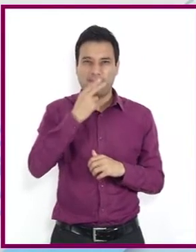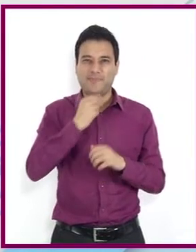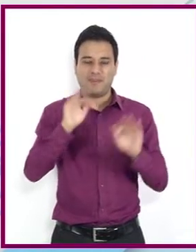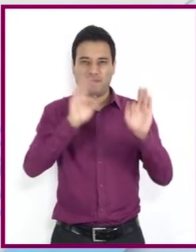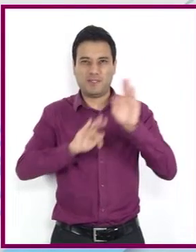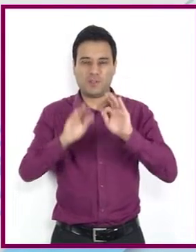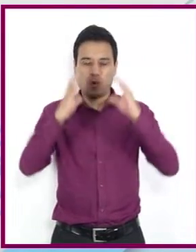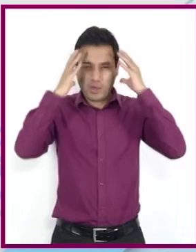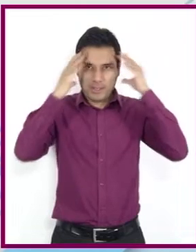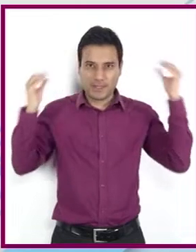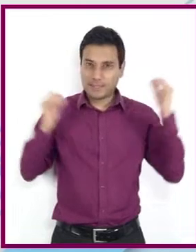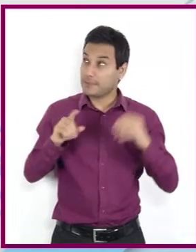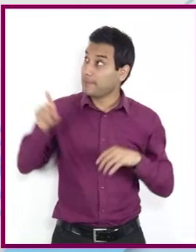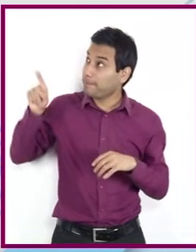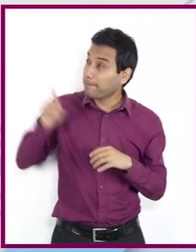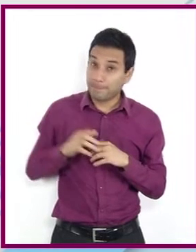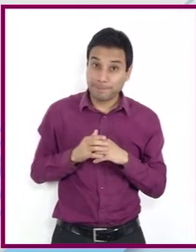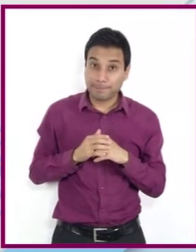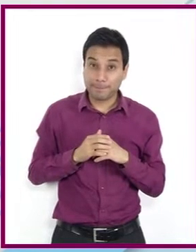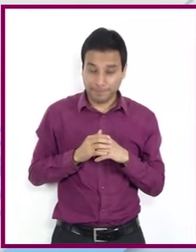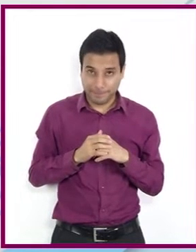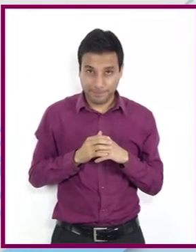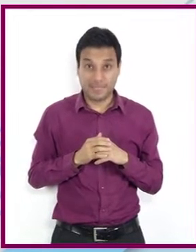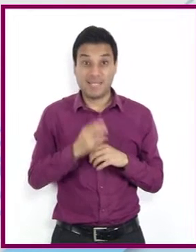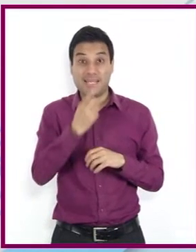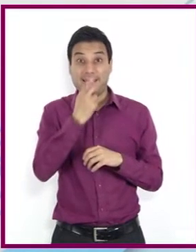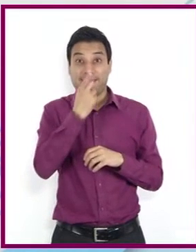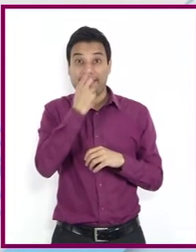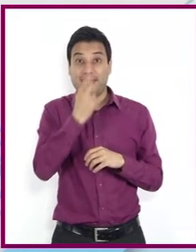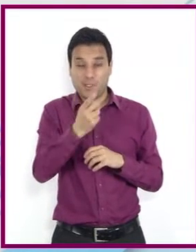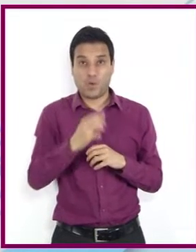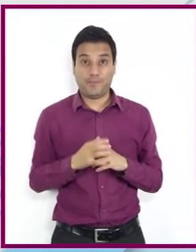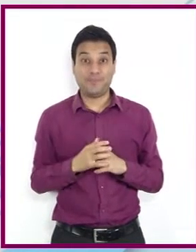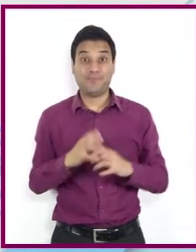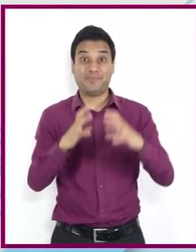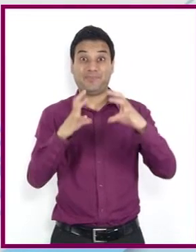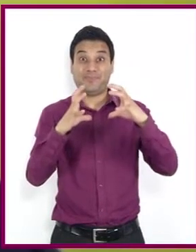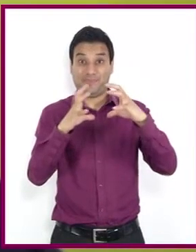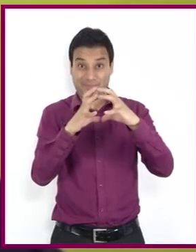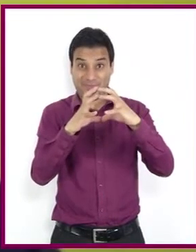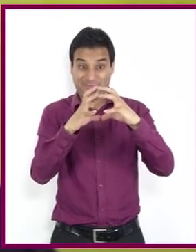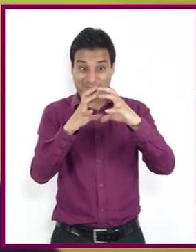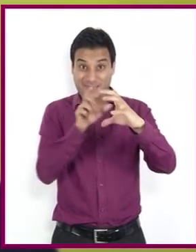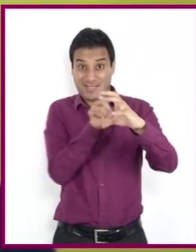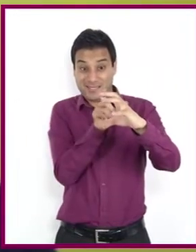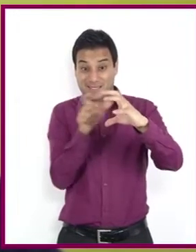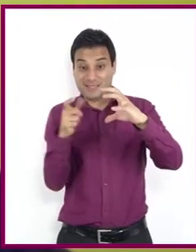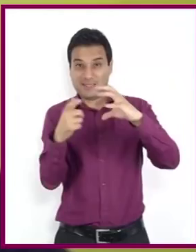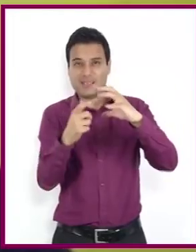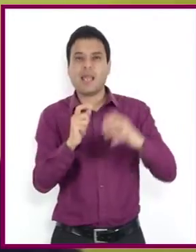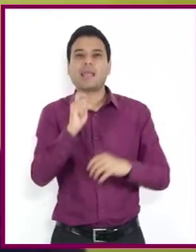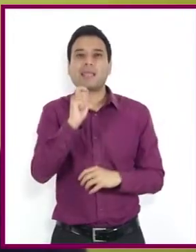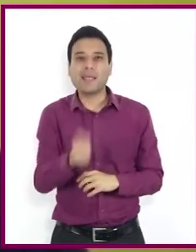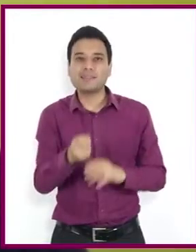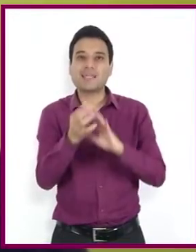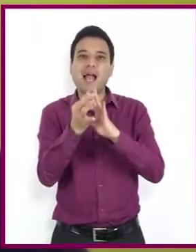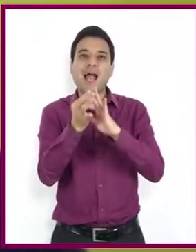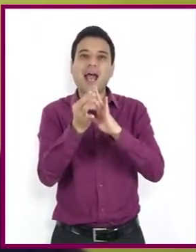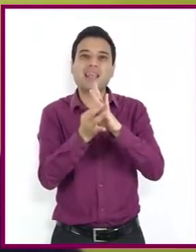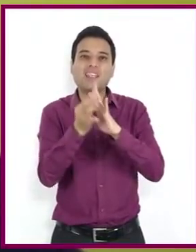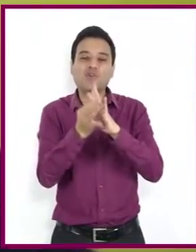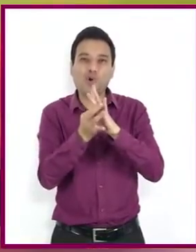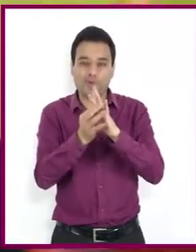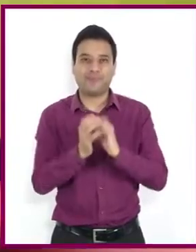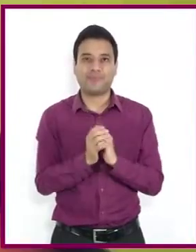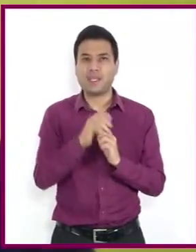holandés Christian Huygens descubrió que esas asas eran en realidad anillos. Pude observar Júpiter